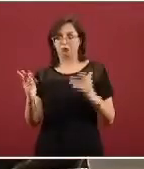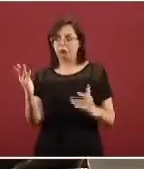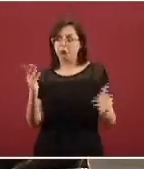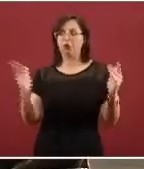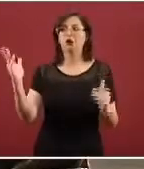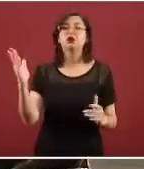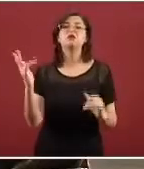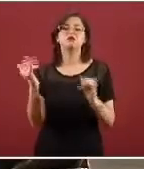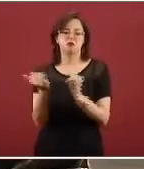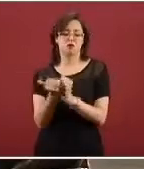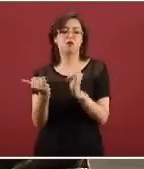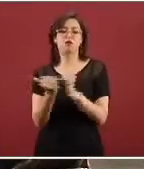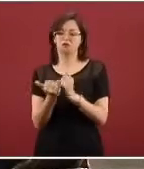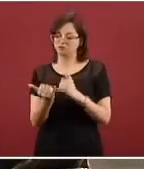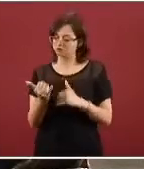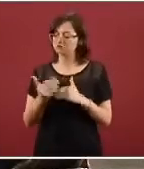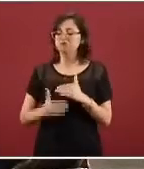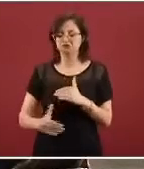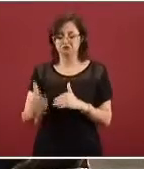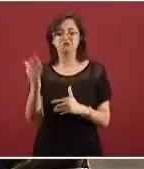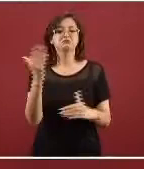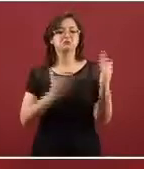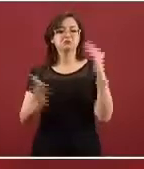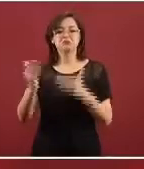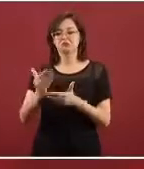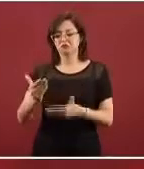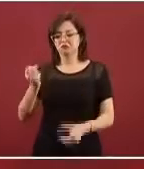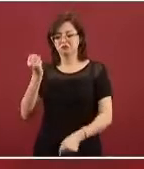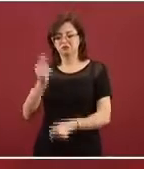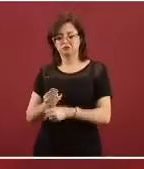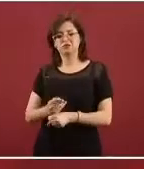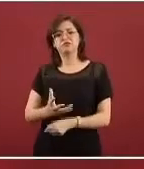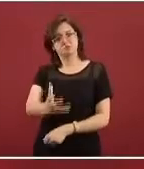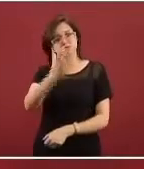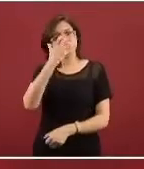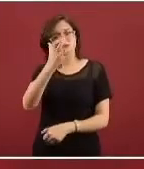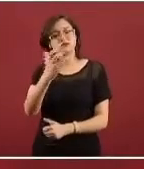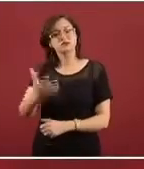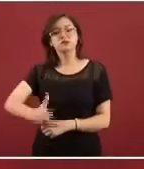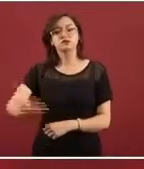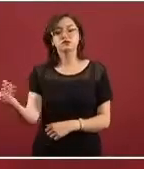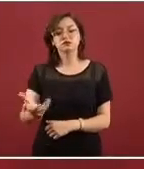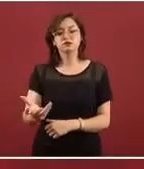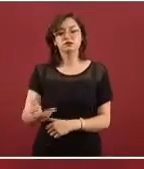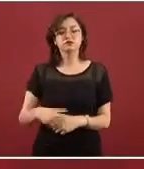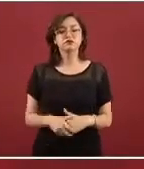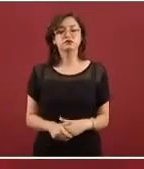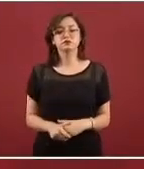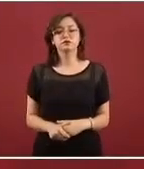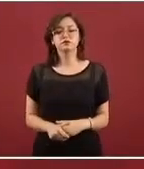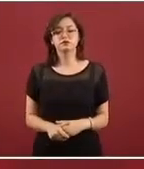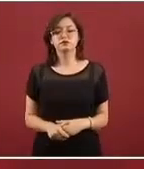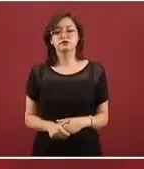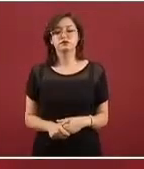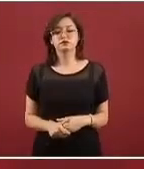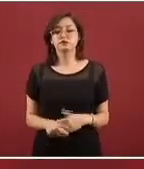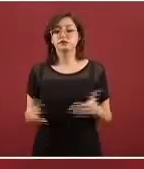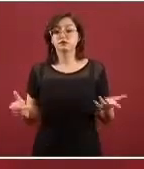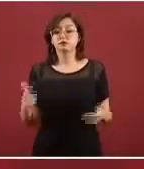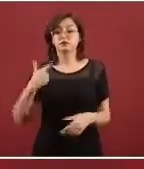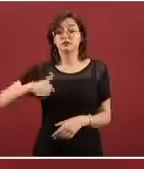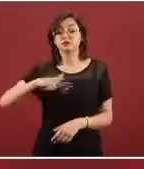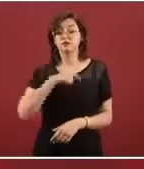Y vamos a salir avante porque se está actuando a tiempo y con contundencia. ¿Qué pedimos? ¿Qué se